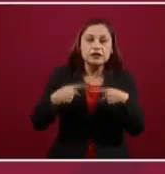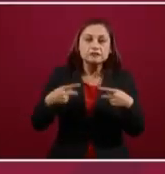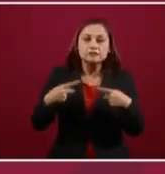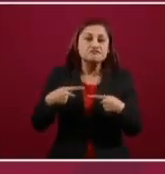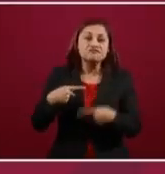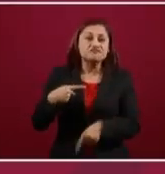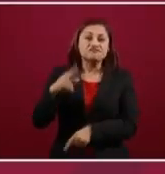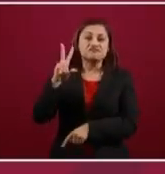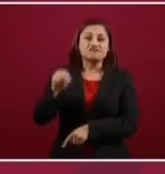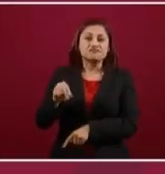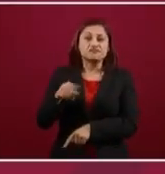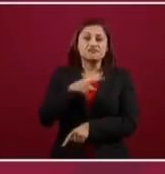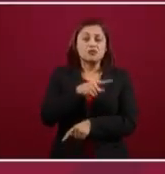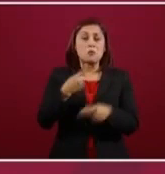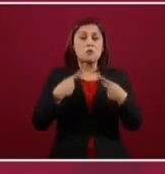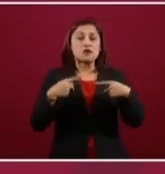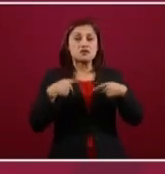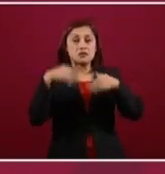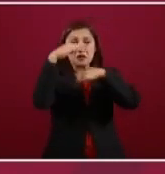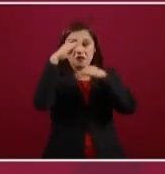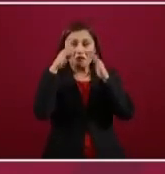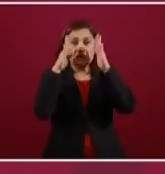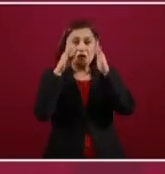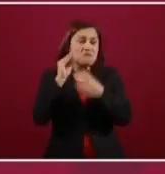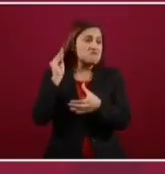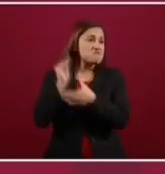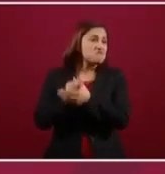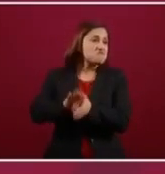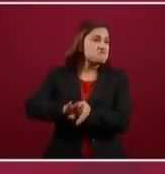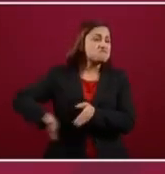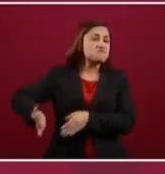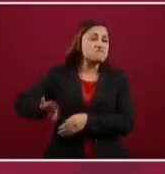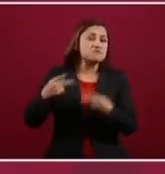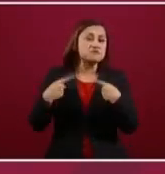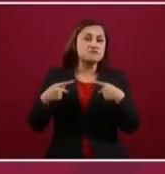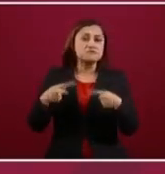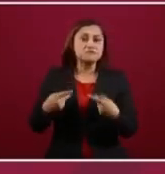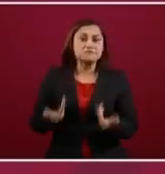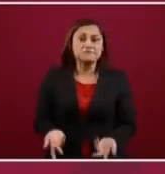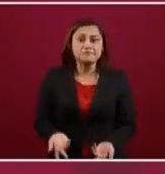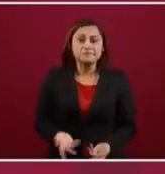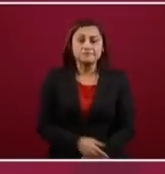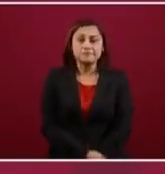los conservadores el pueblo no existe.